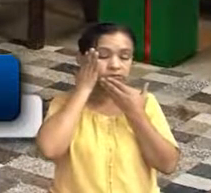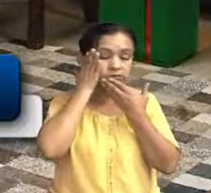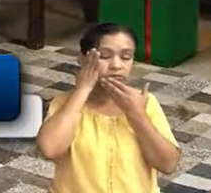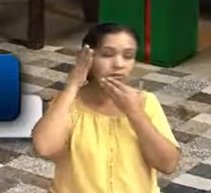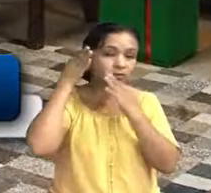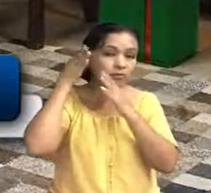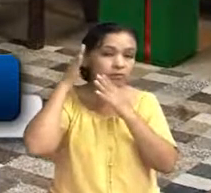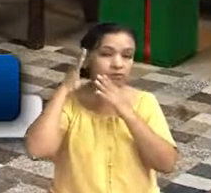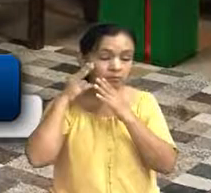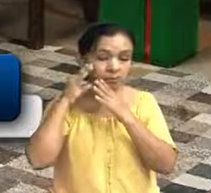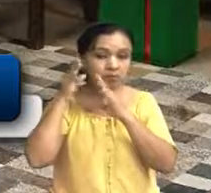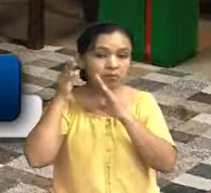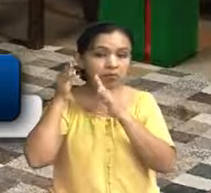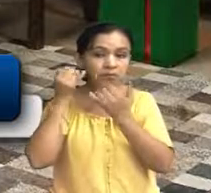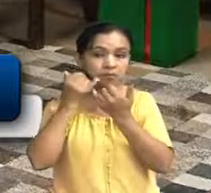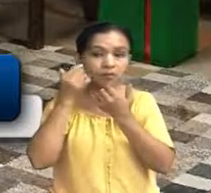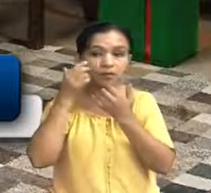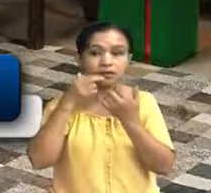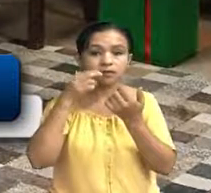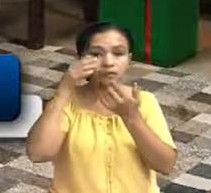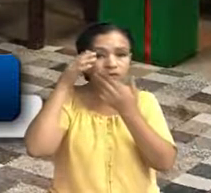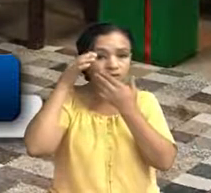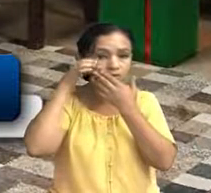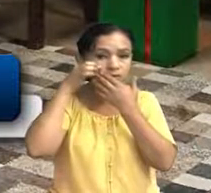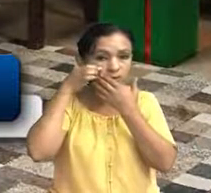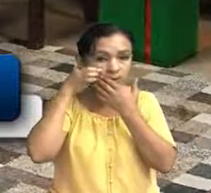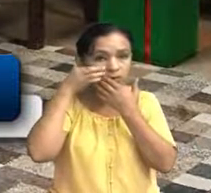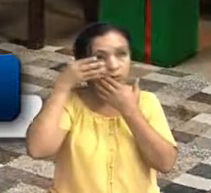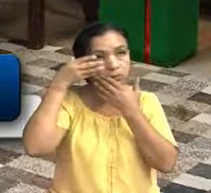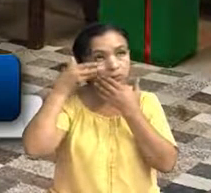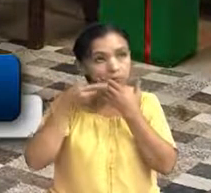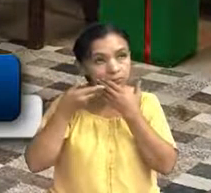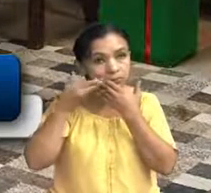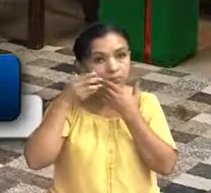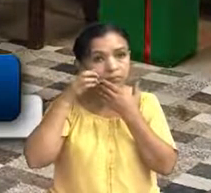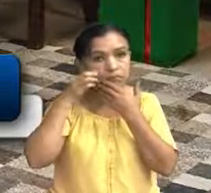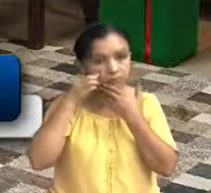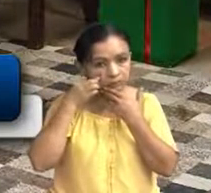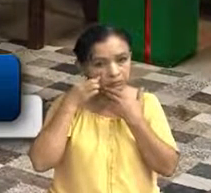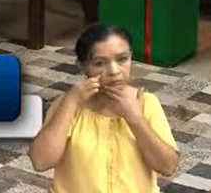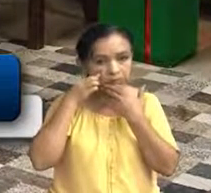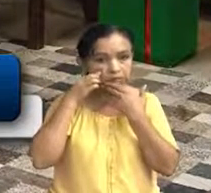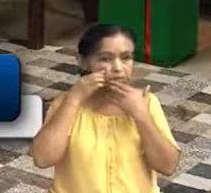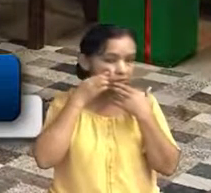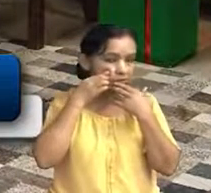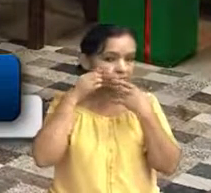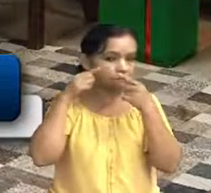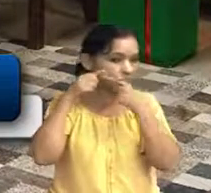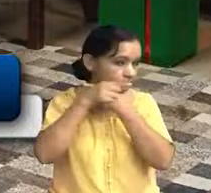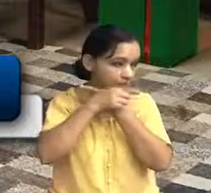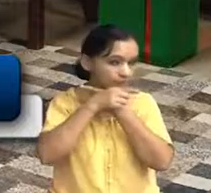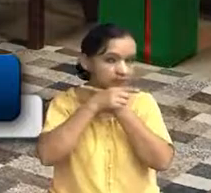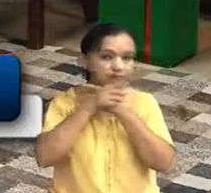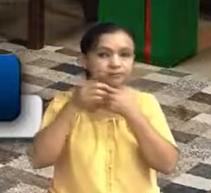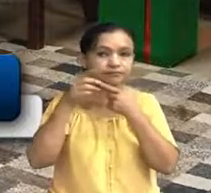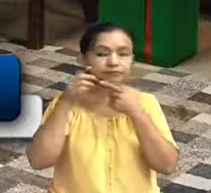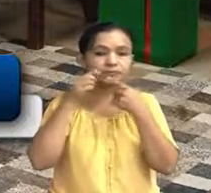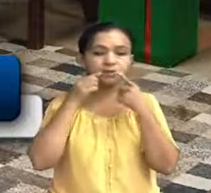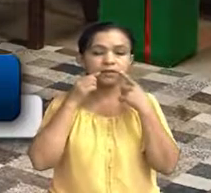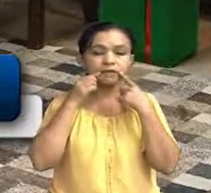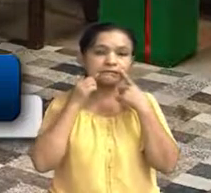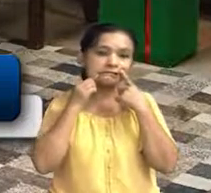mitad. Produciendo descaimiento, de desviación del arco de la